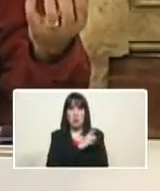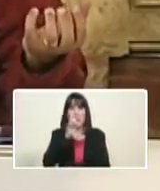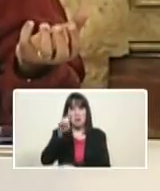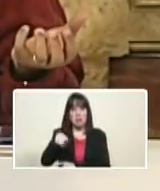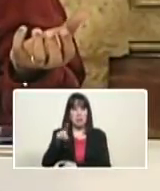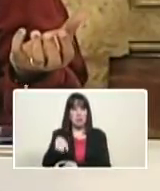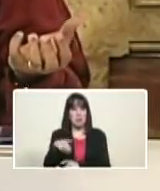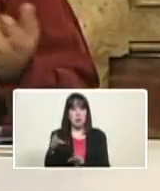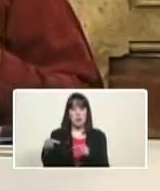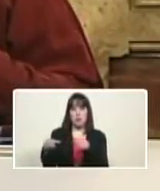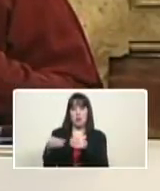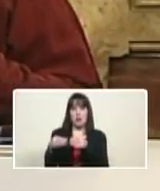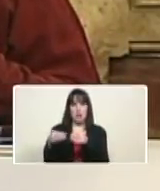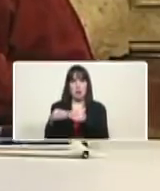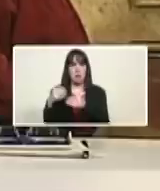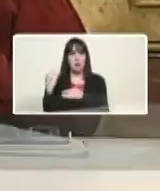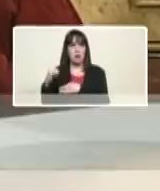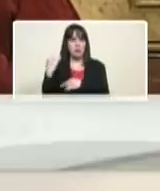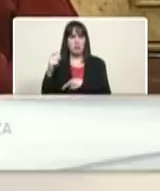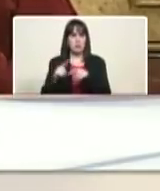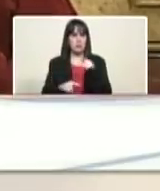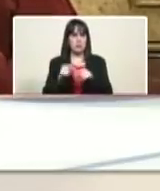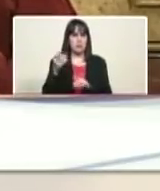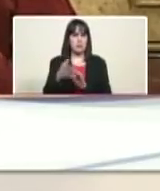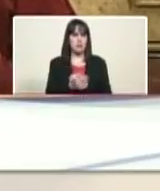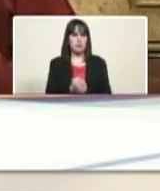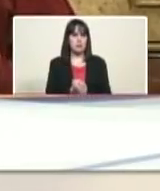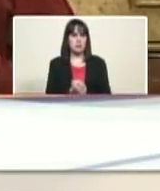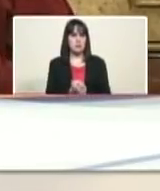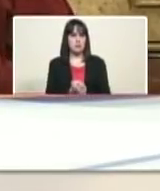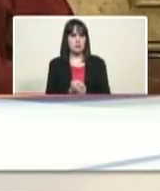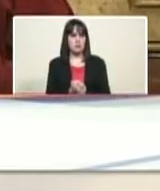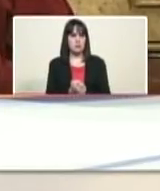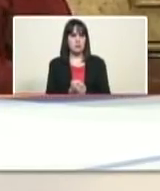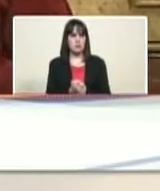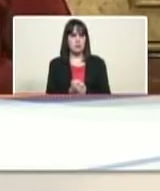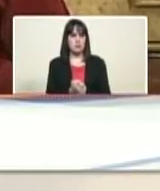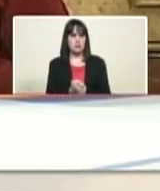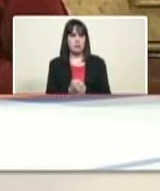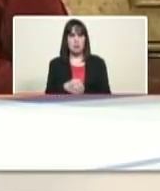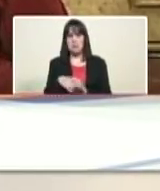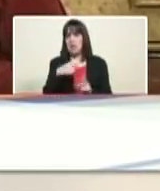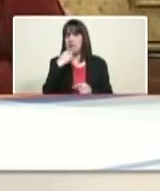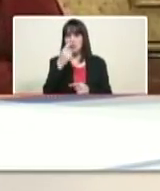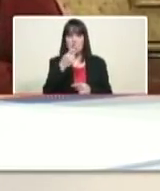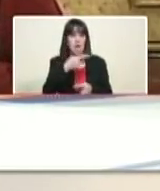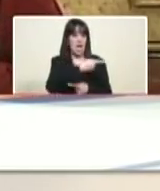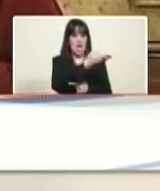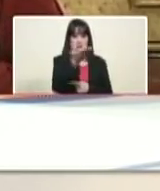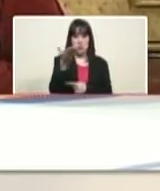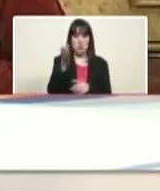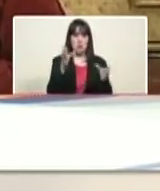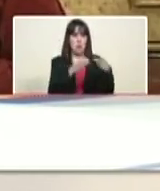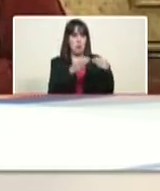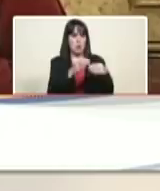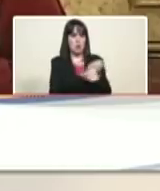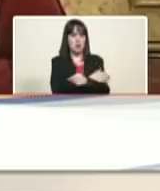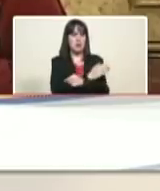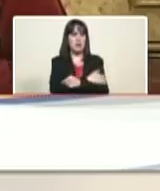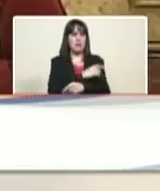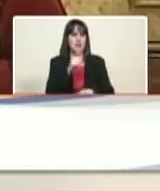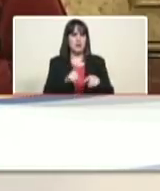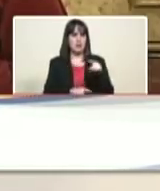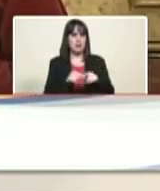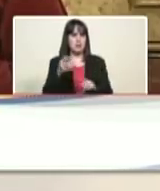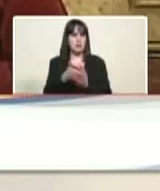ahí, hippie, me subestiman. Porque ellos son más inteligentes que yo. No es decir, yo soy bruto, soy un obrero. Ellos